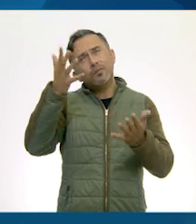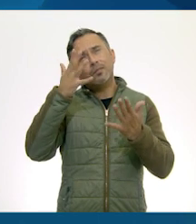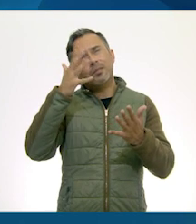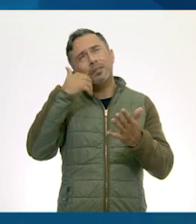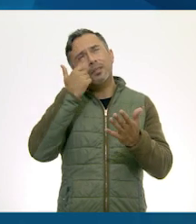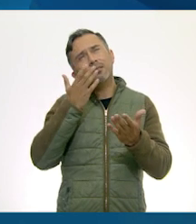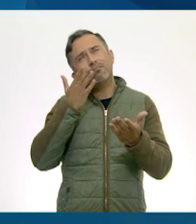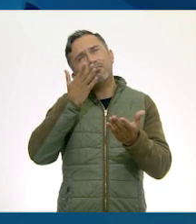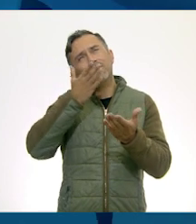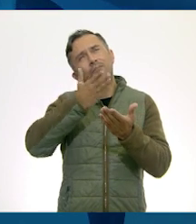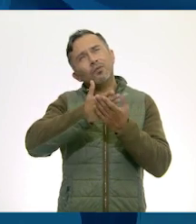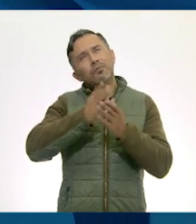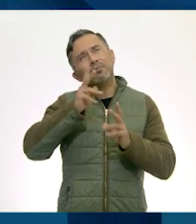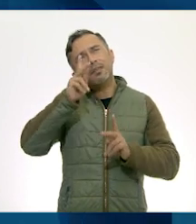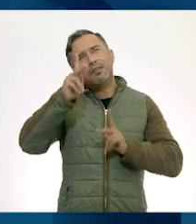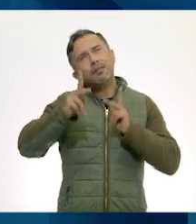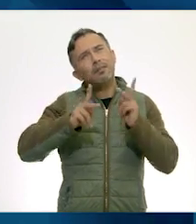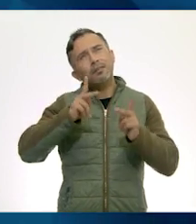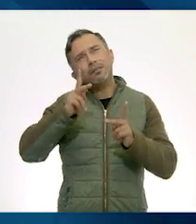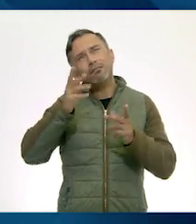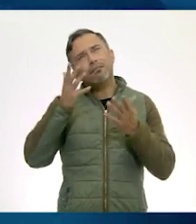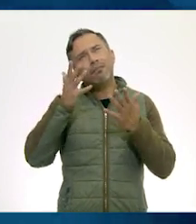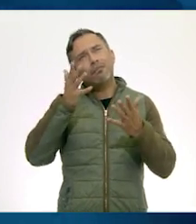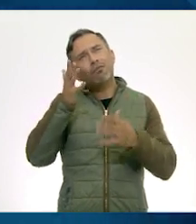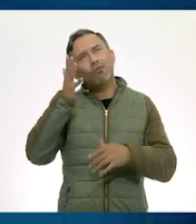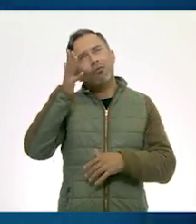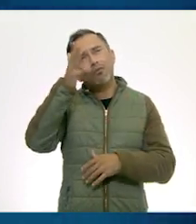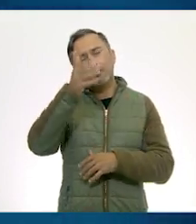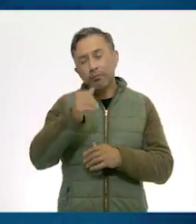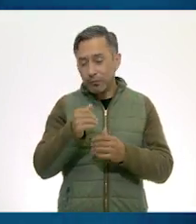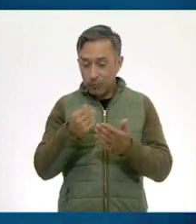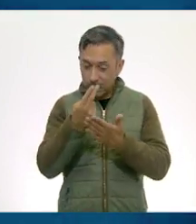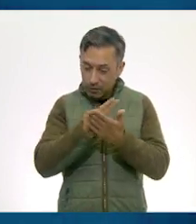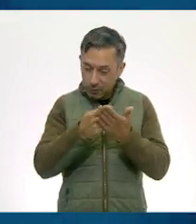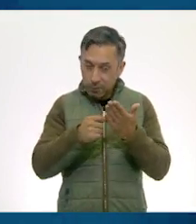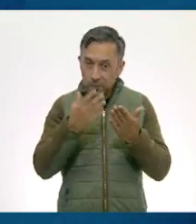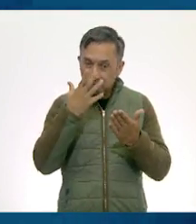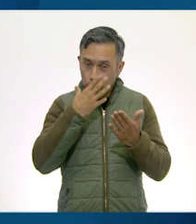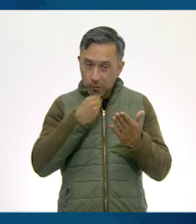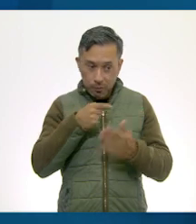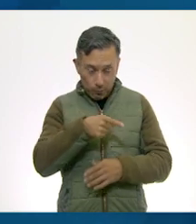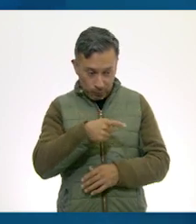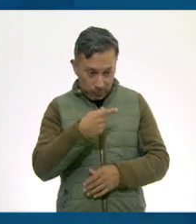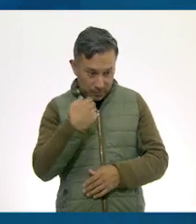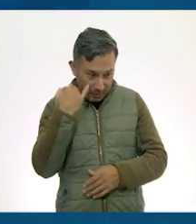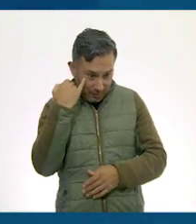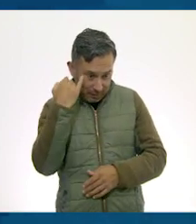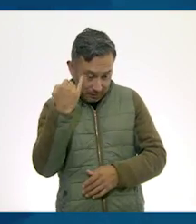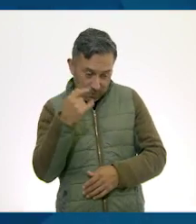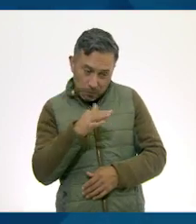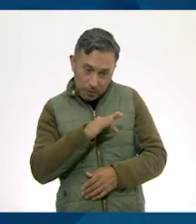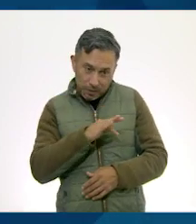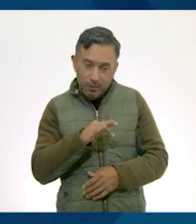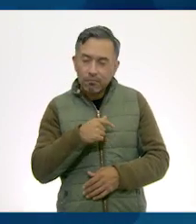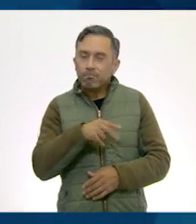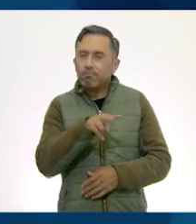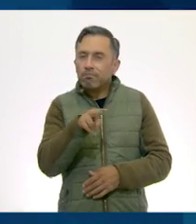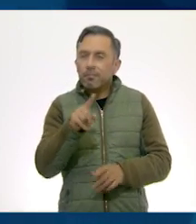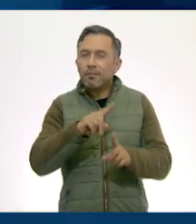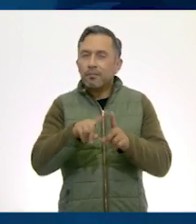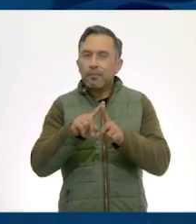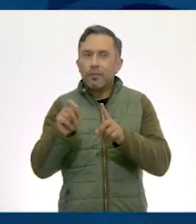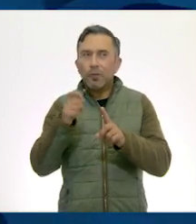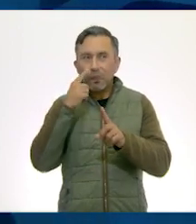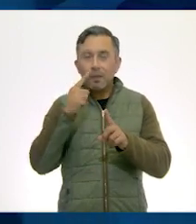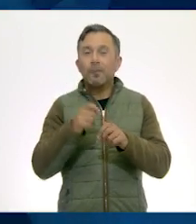un día. ¡Qué lindos dibujos, Ton! Si te parece buena idea, aquí podemos identificar muchas